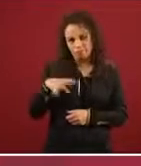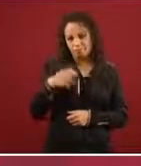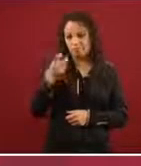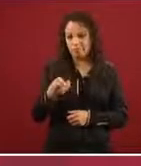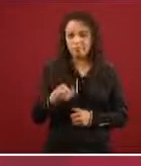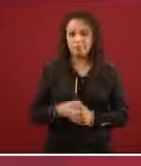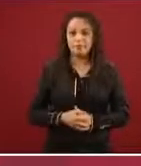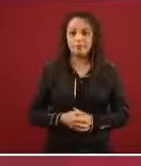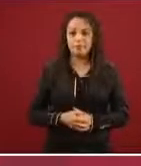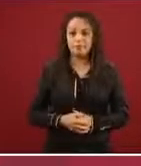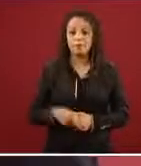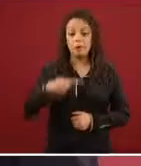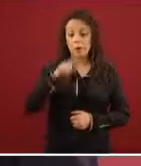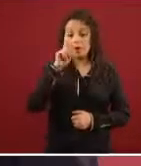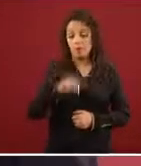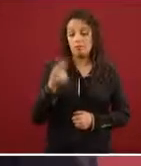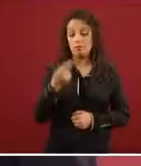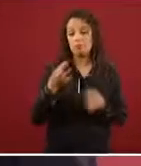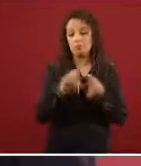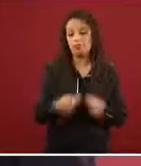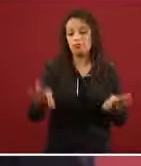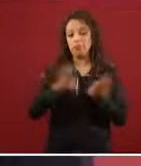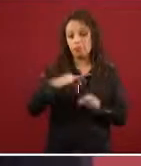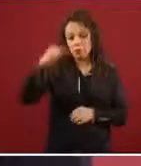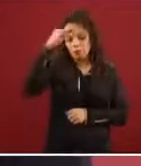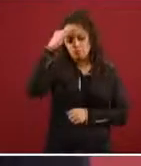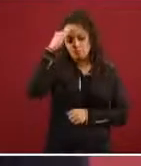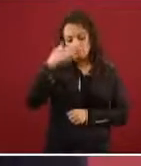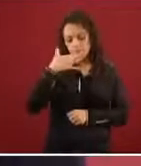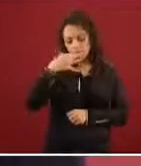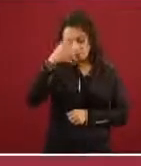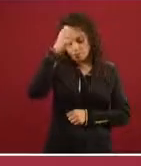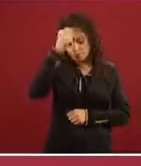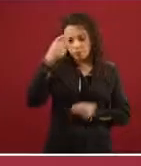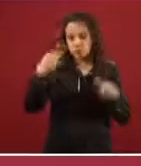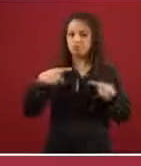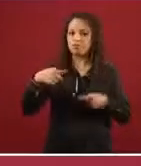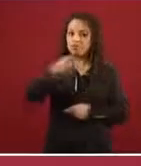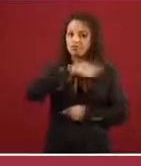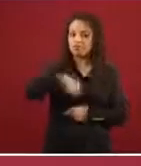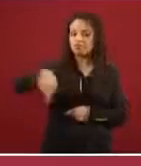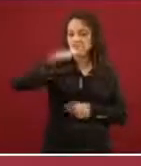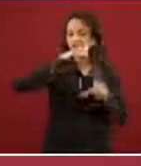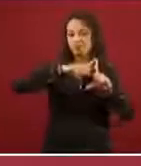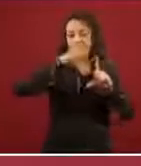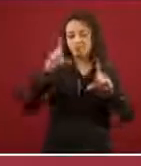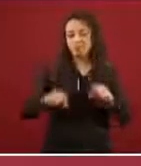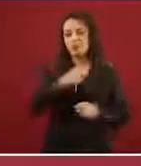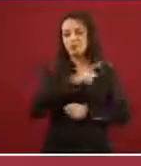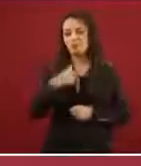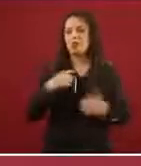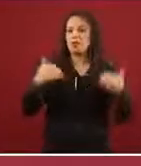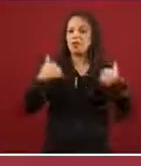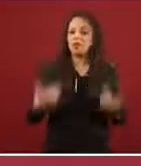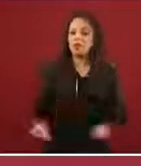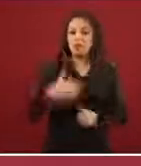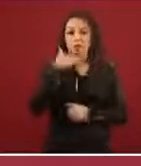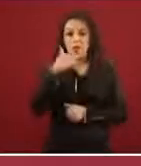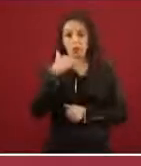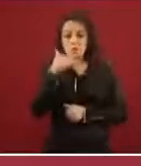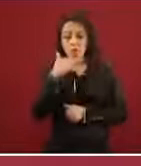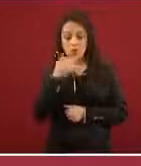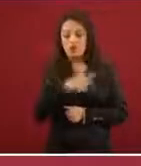crear conciencia en los ciudadanos del daño que causa la corrupción y que